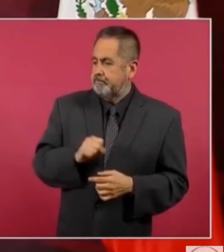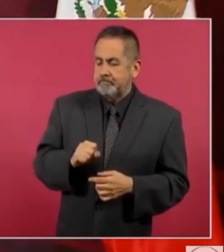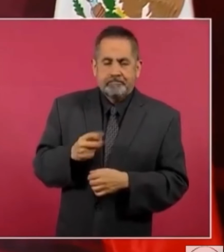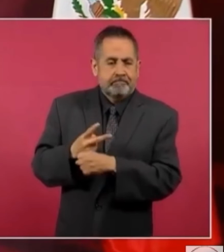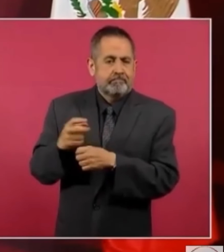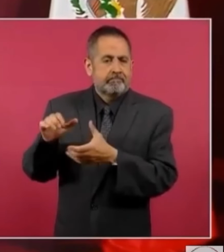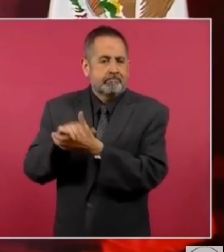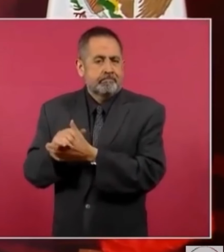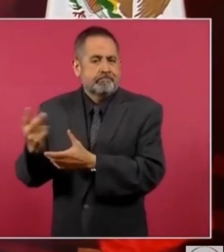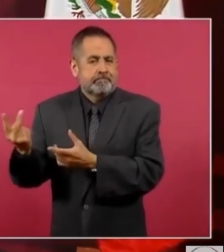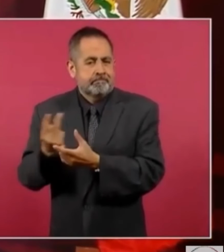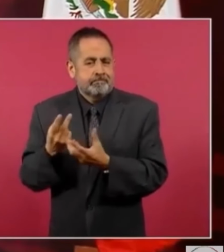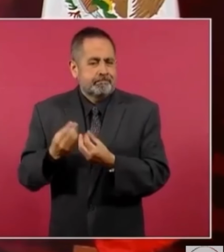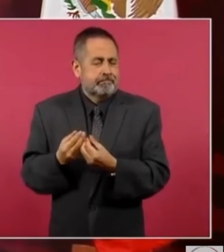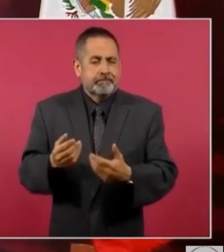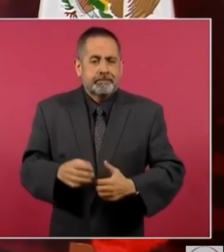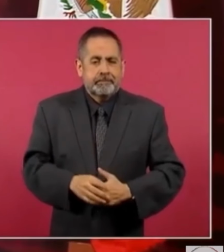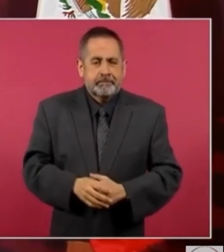tenía